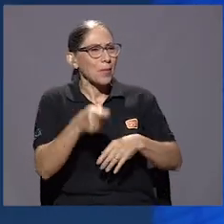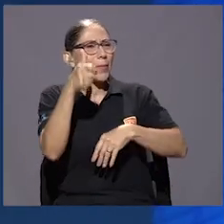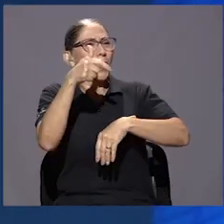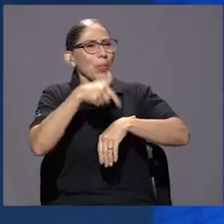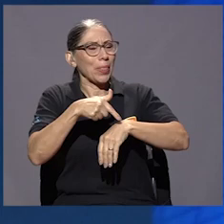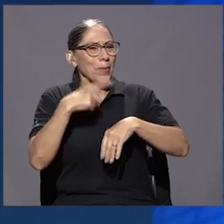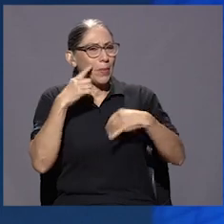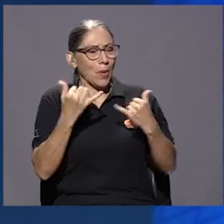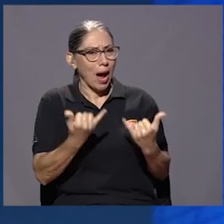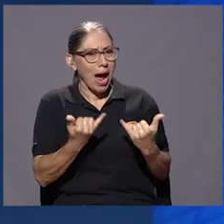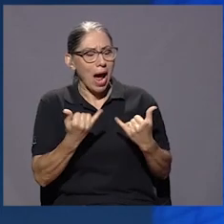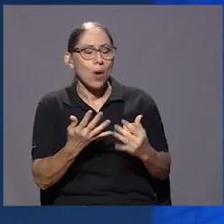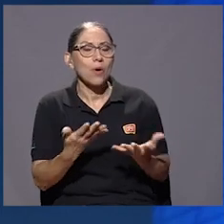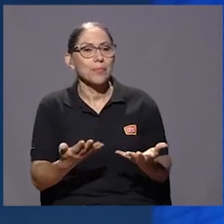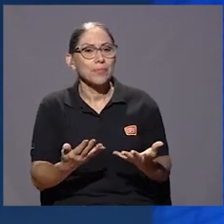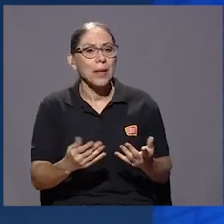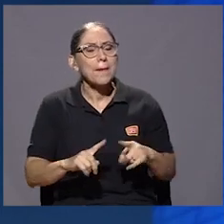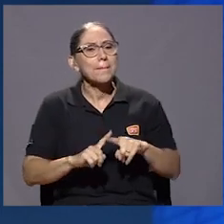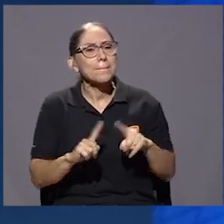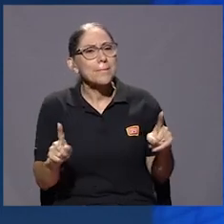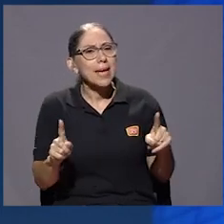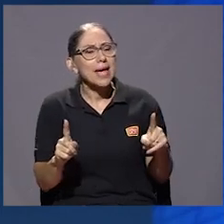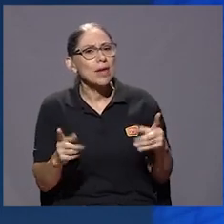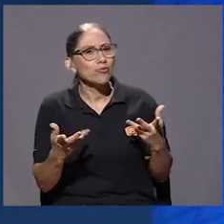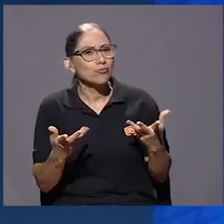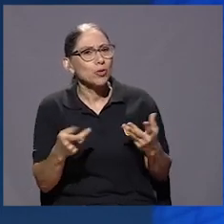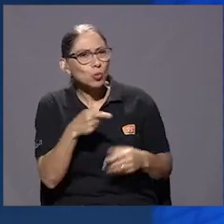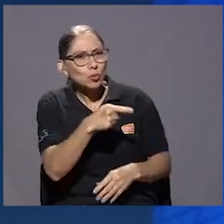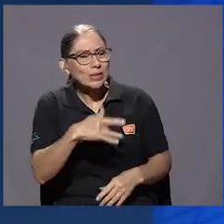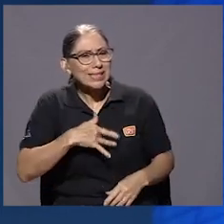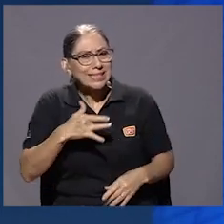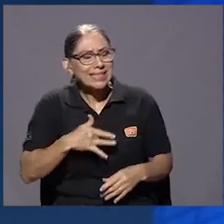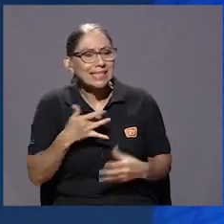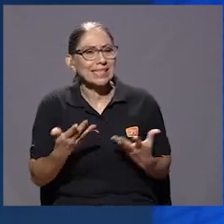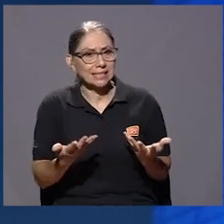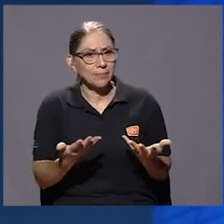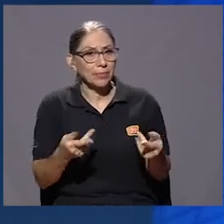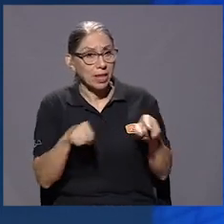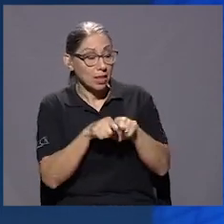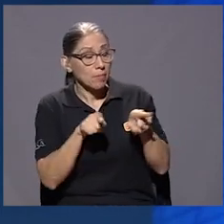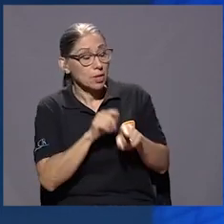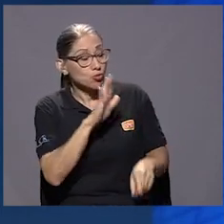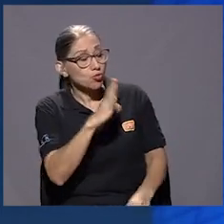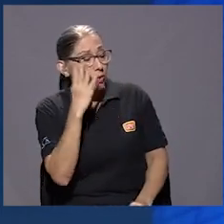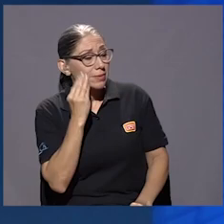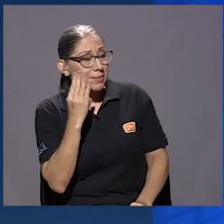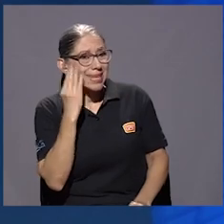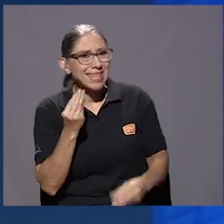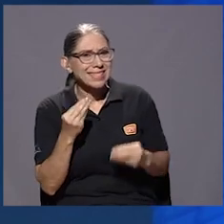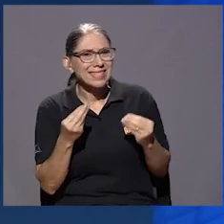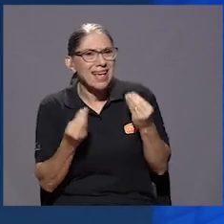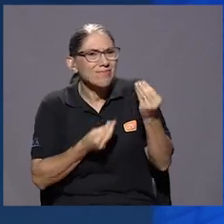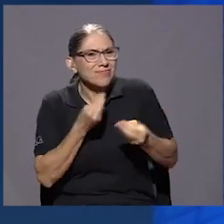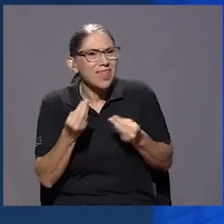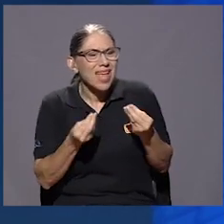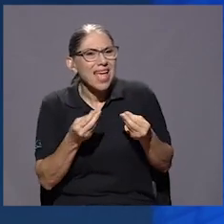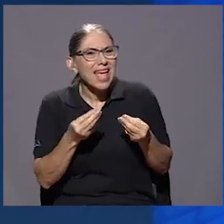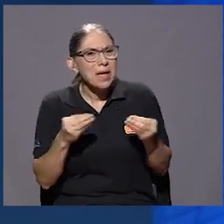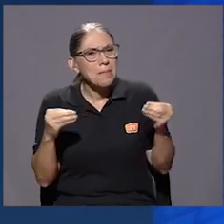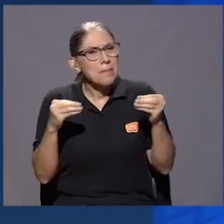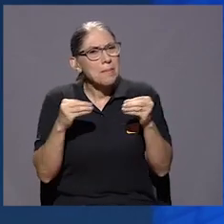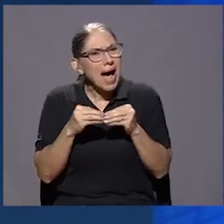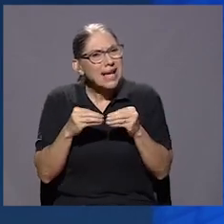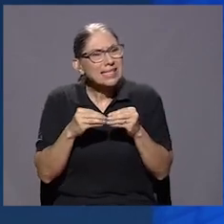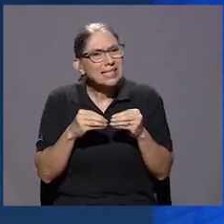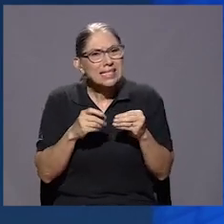pero quería preguntarle si el mayor peso siente usted, de acuerdo también a su experiencia, está en esa separación